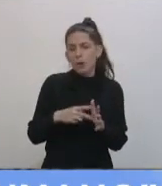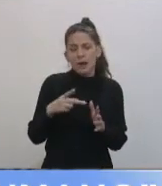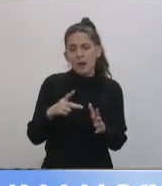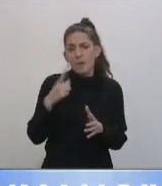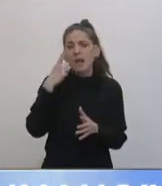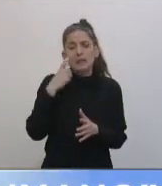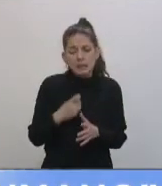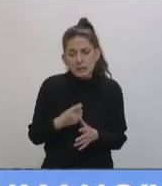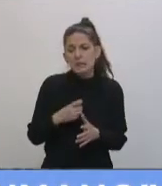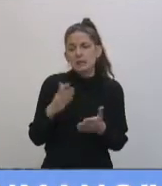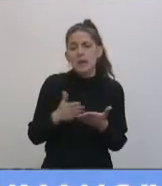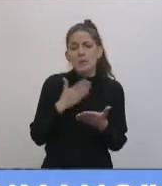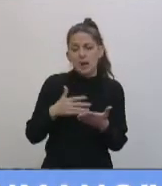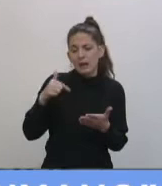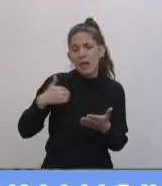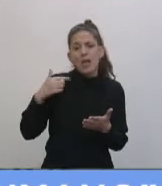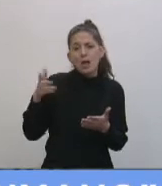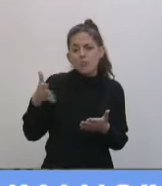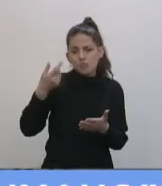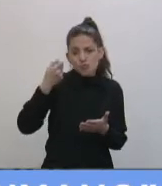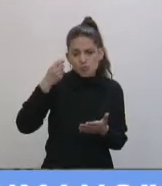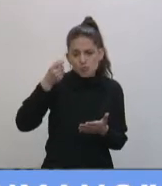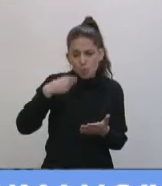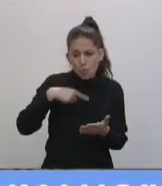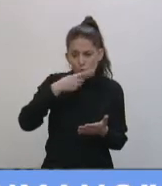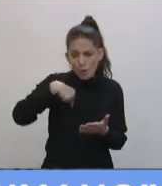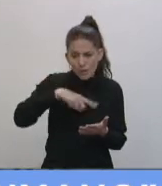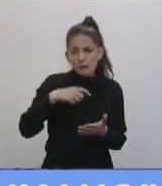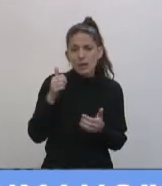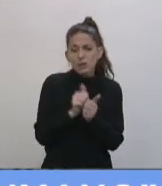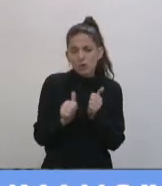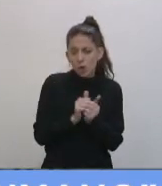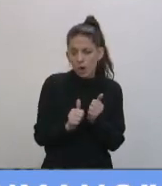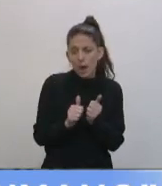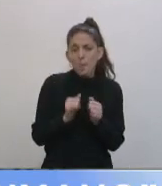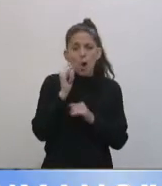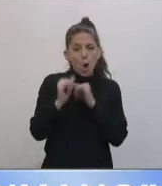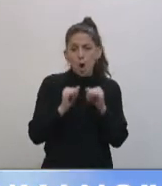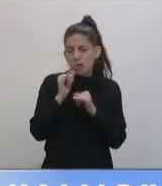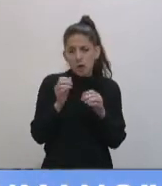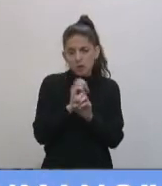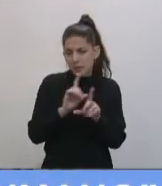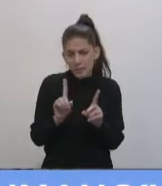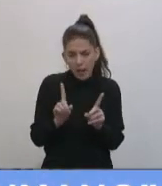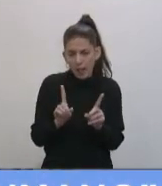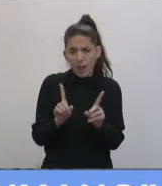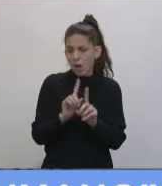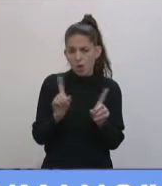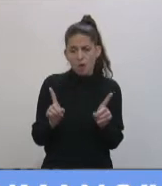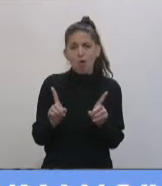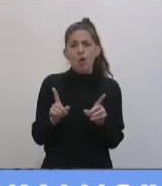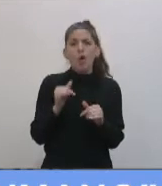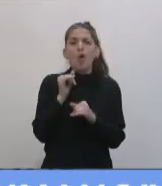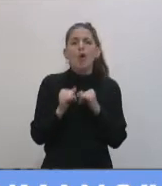nuestras páginas de la historia, pero no está mal recordarlo, no está mal recordar